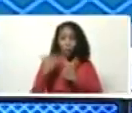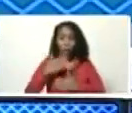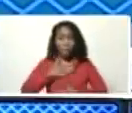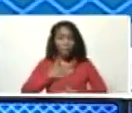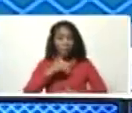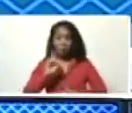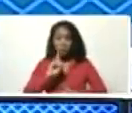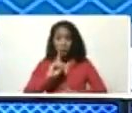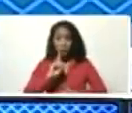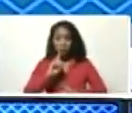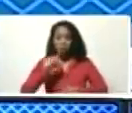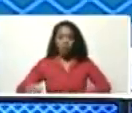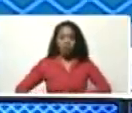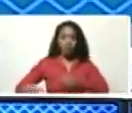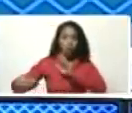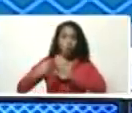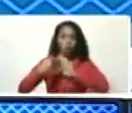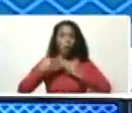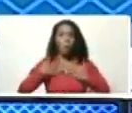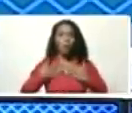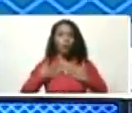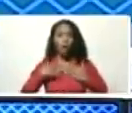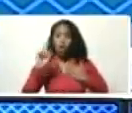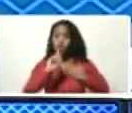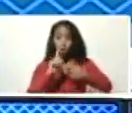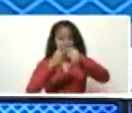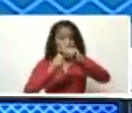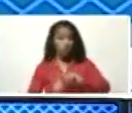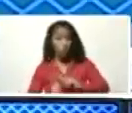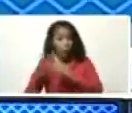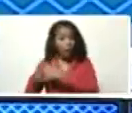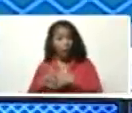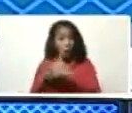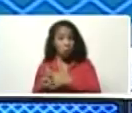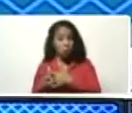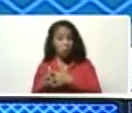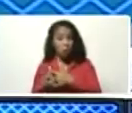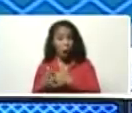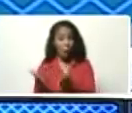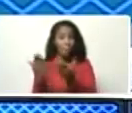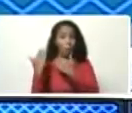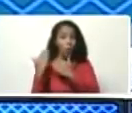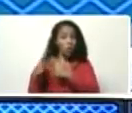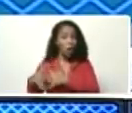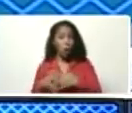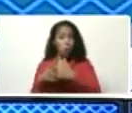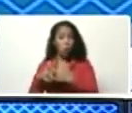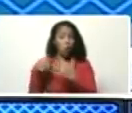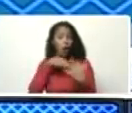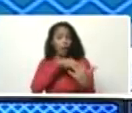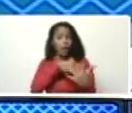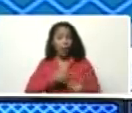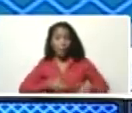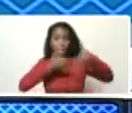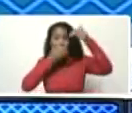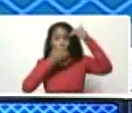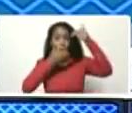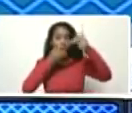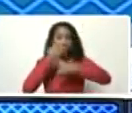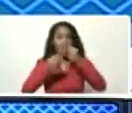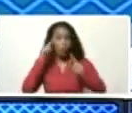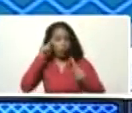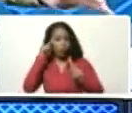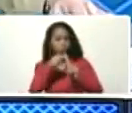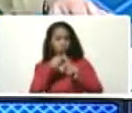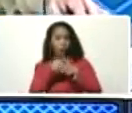mí. Del que no se sume a Estados Unidos y su guerra contra el terrorismo iba a ser objeto